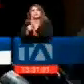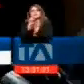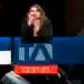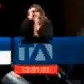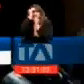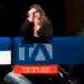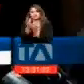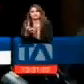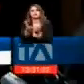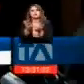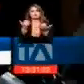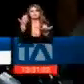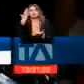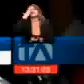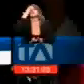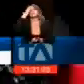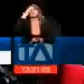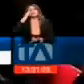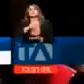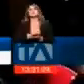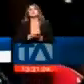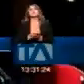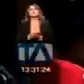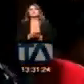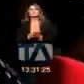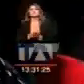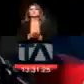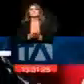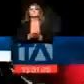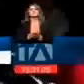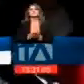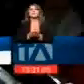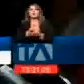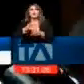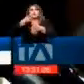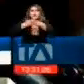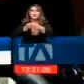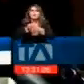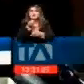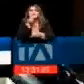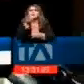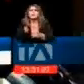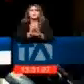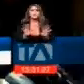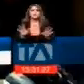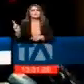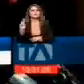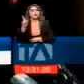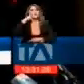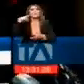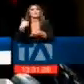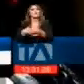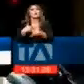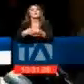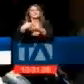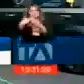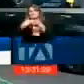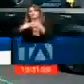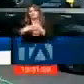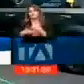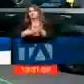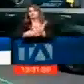cuales nosotros de la misma forma aportaremos, no simplemente con argumentos subjetivos como lo ha hecho Fiscalía, pero sí con elementos claros, vastos y